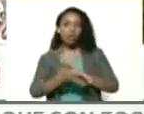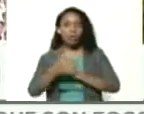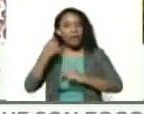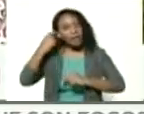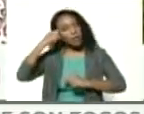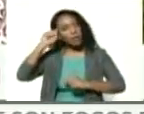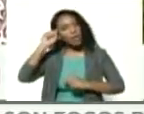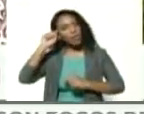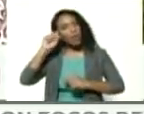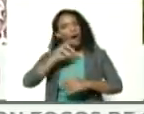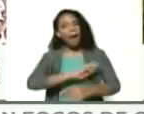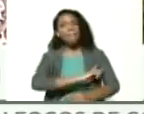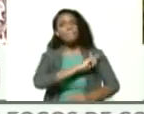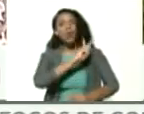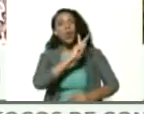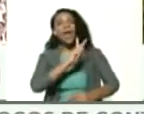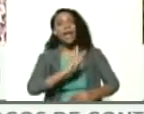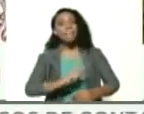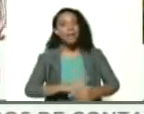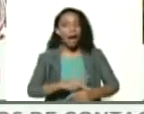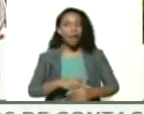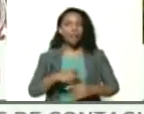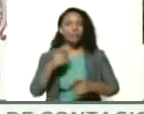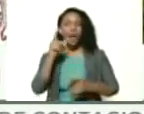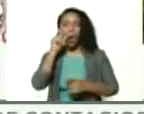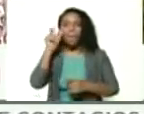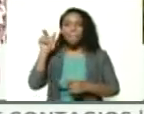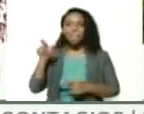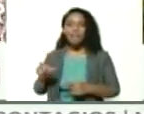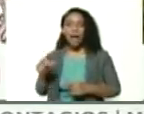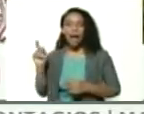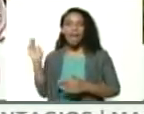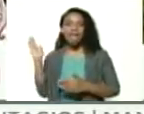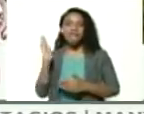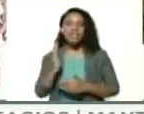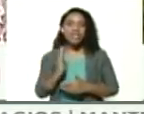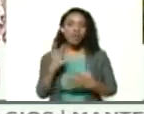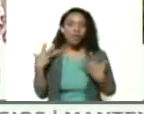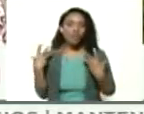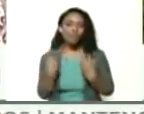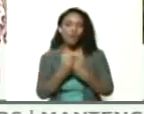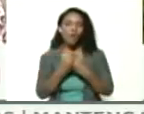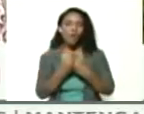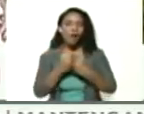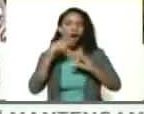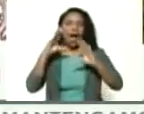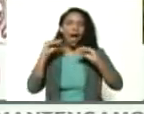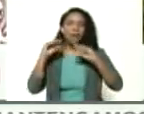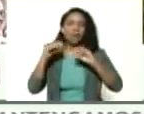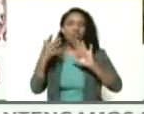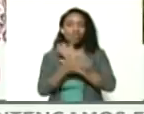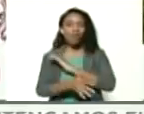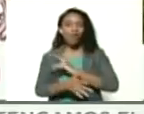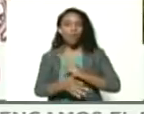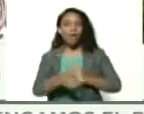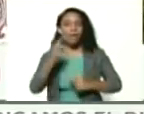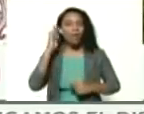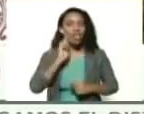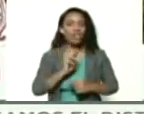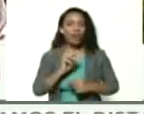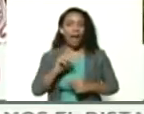el poema de Alberto Arbelo Torrialba, por aquí pasó compadre, hablando de Bolívar. Es